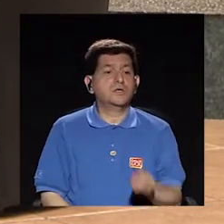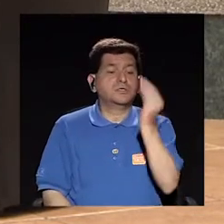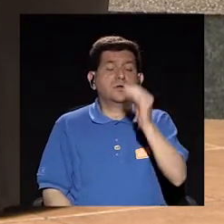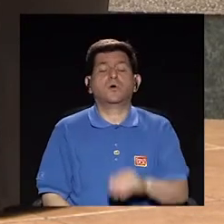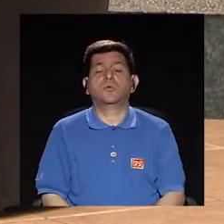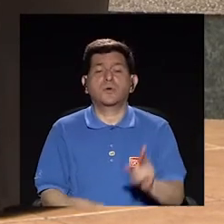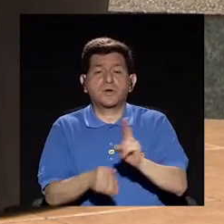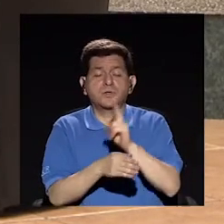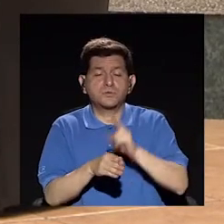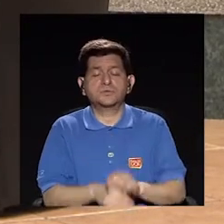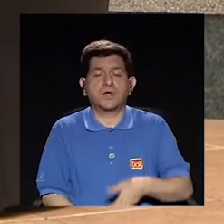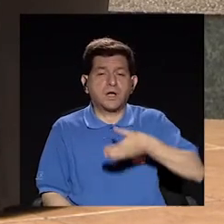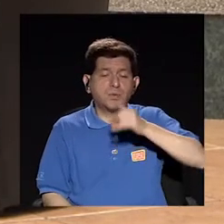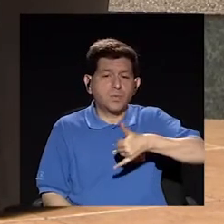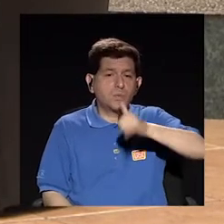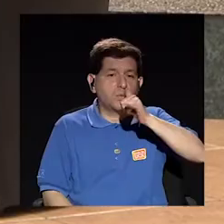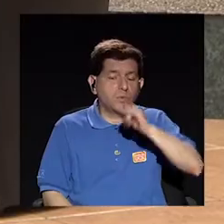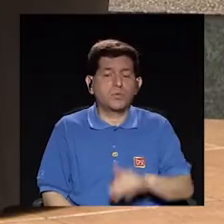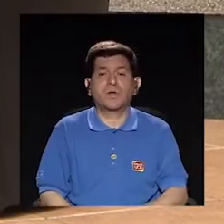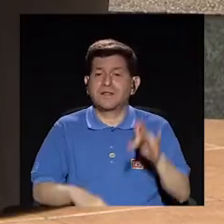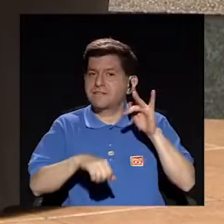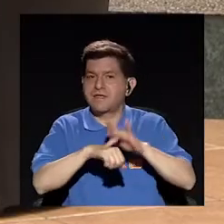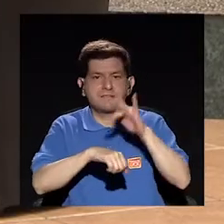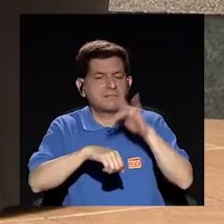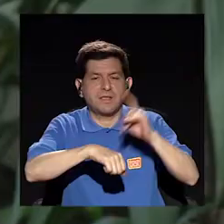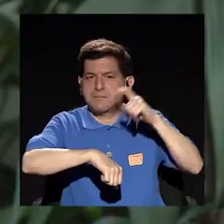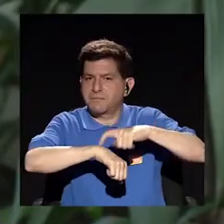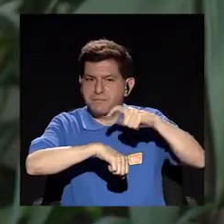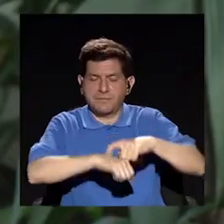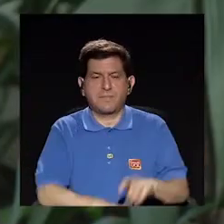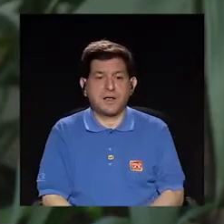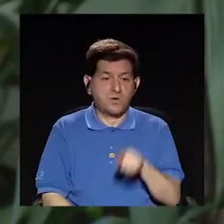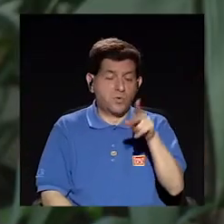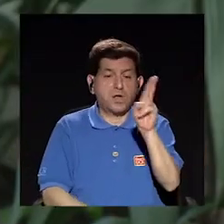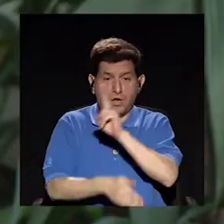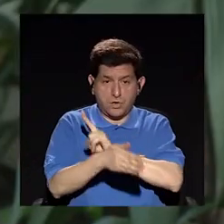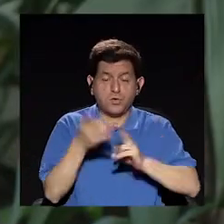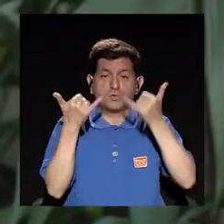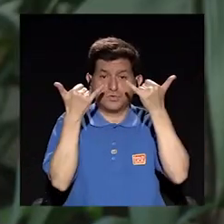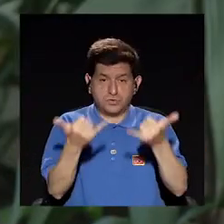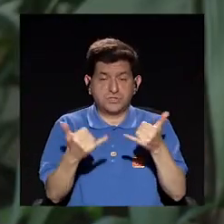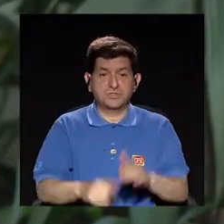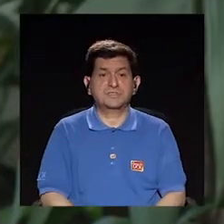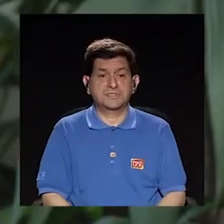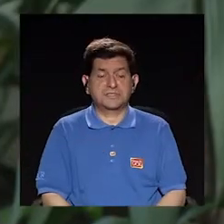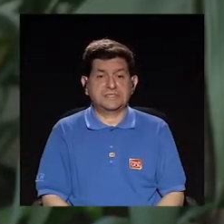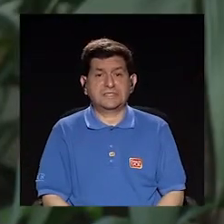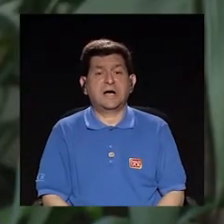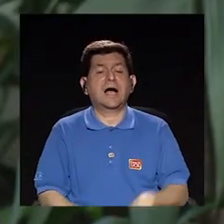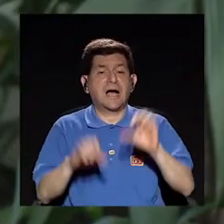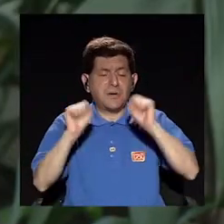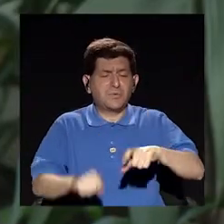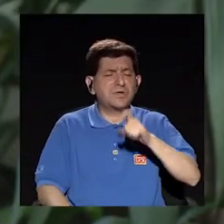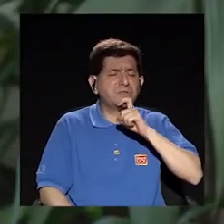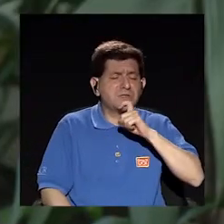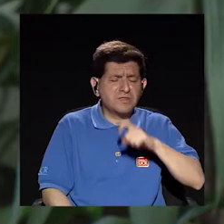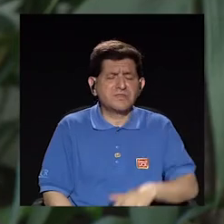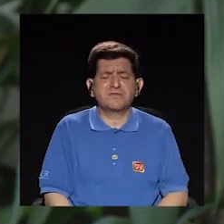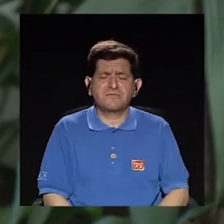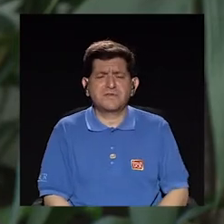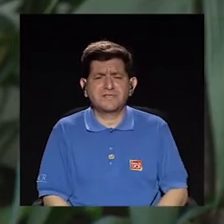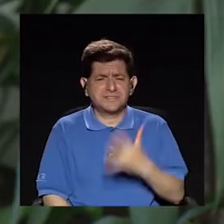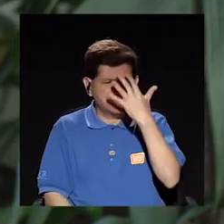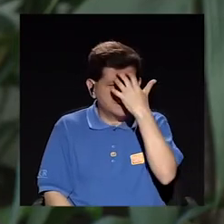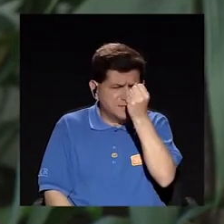jóvenes comienzan a consumir bebidas alcohólicas a muy tempranas edades, cuando estén en la universidad, les puede costar más memorizar y